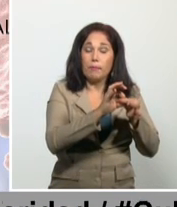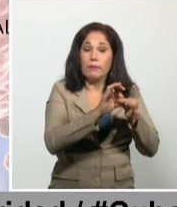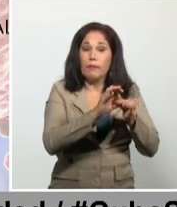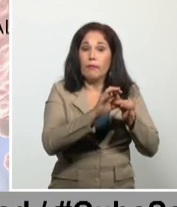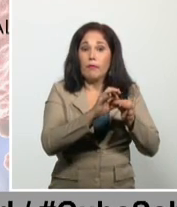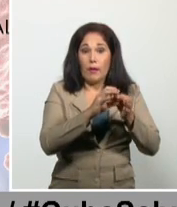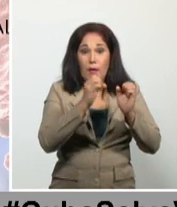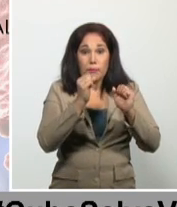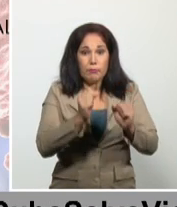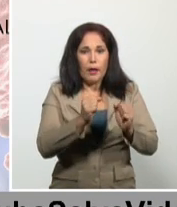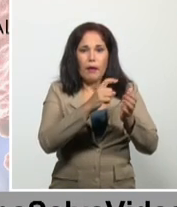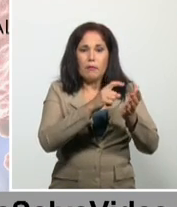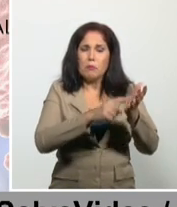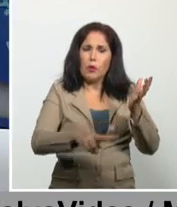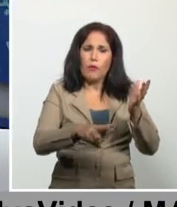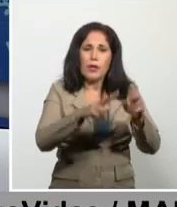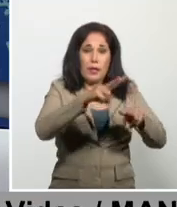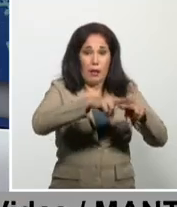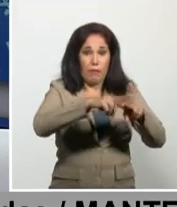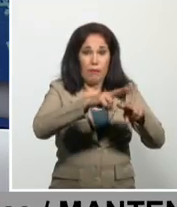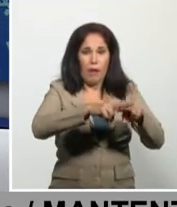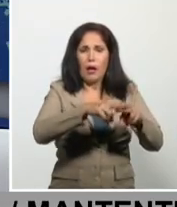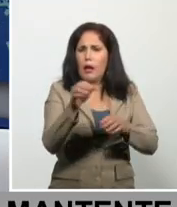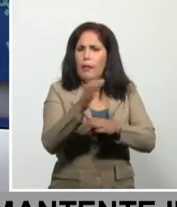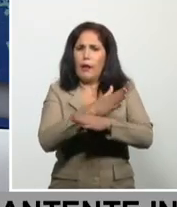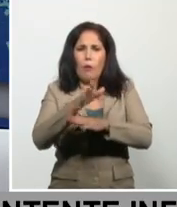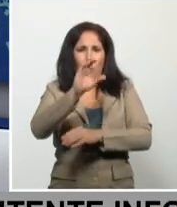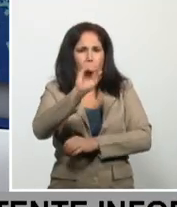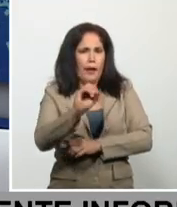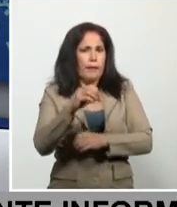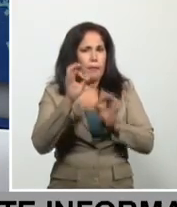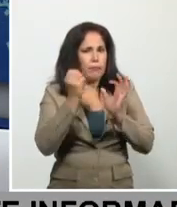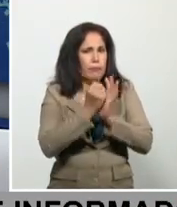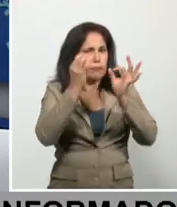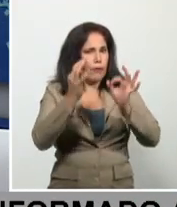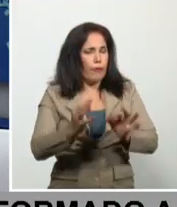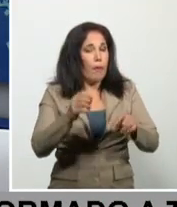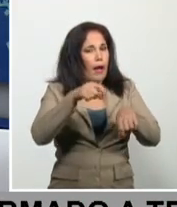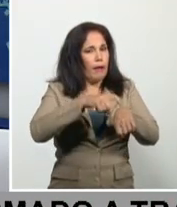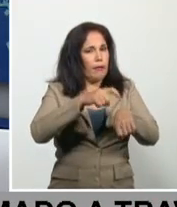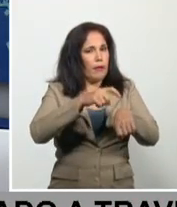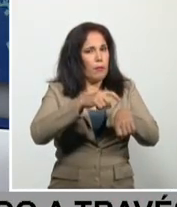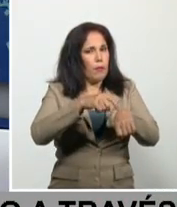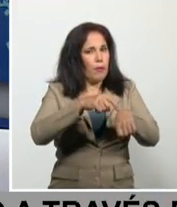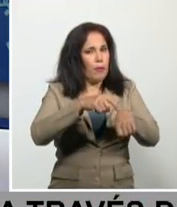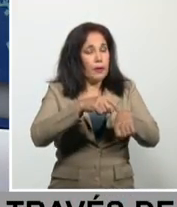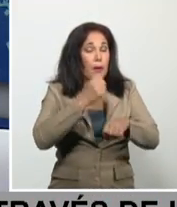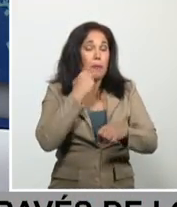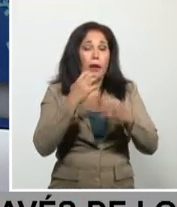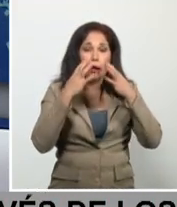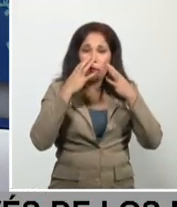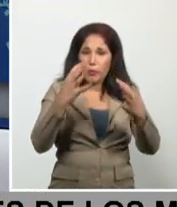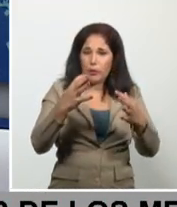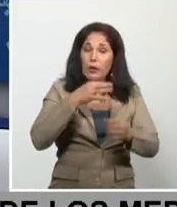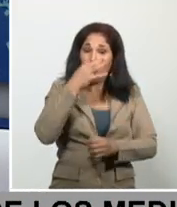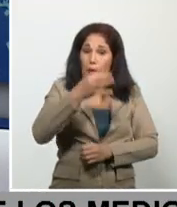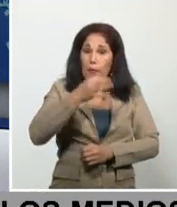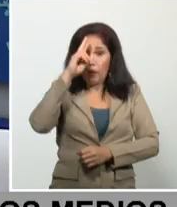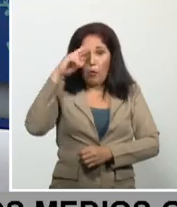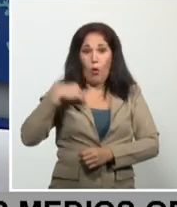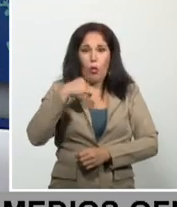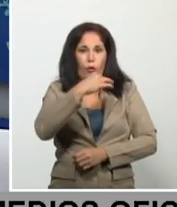residencia por provincias y municipios de los 40 casos confirmados hasta este momento, bueno, lo más representativo, lo ha dicho el doctor